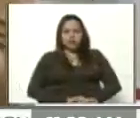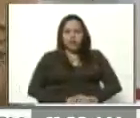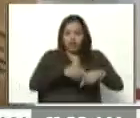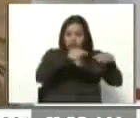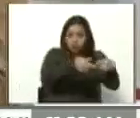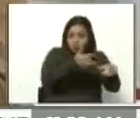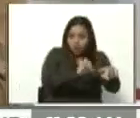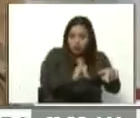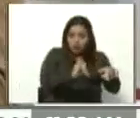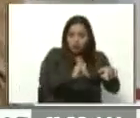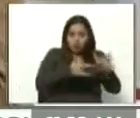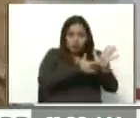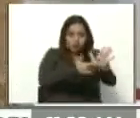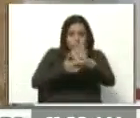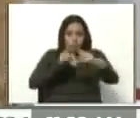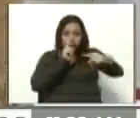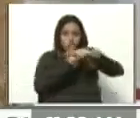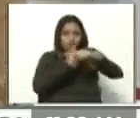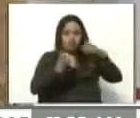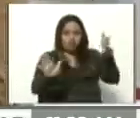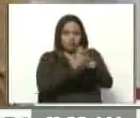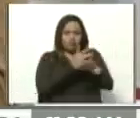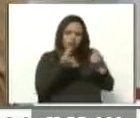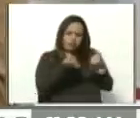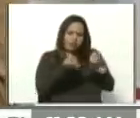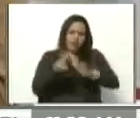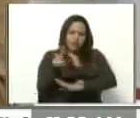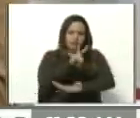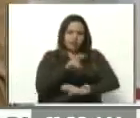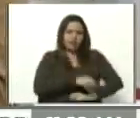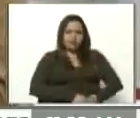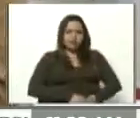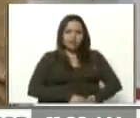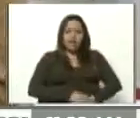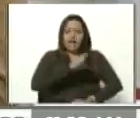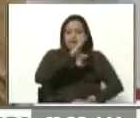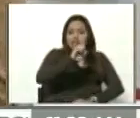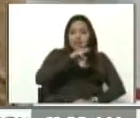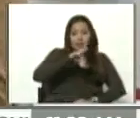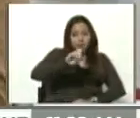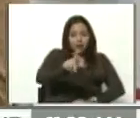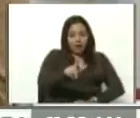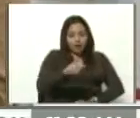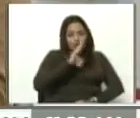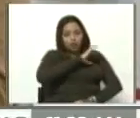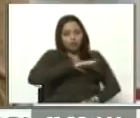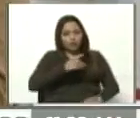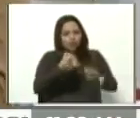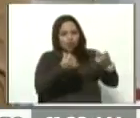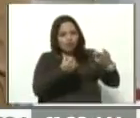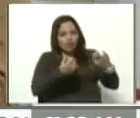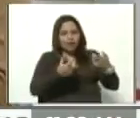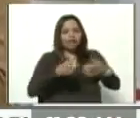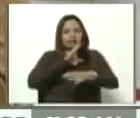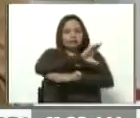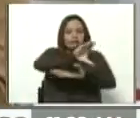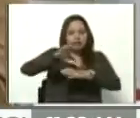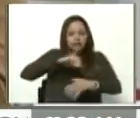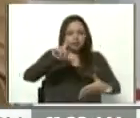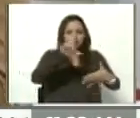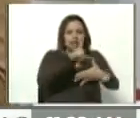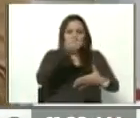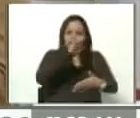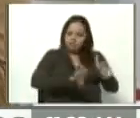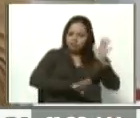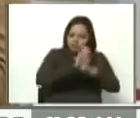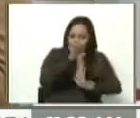unas perspectivas sumamente positivas para la economía venezolana. La CEPAL, la Comisión Económica para América Latina y el Caribe, habla de un crecimiento del